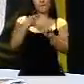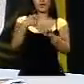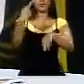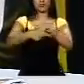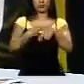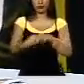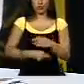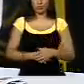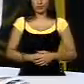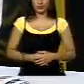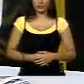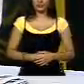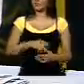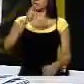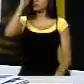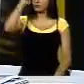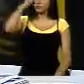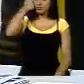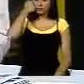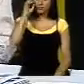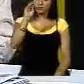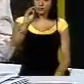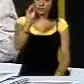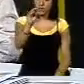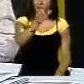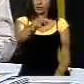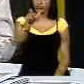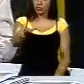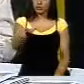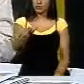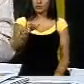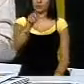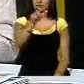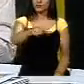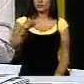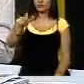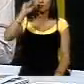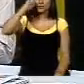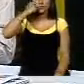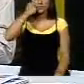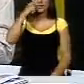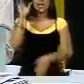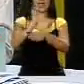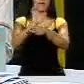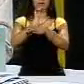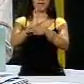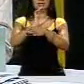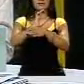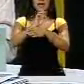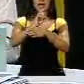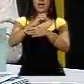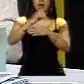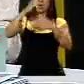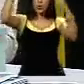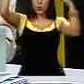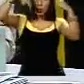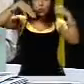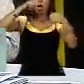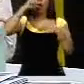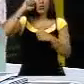quiero recordarle a los compatriotas también que la emergencia no ha terminado. Esa